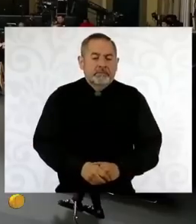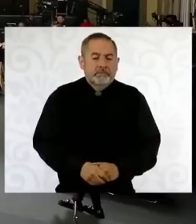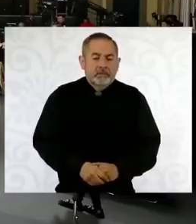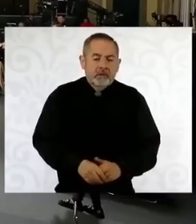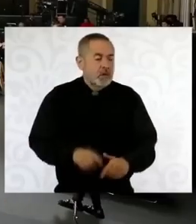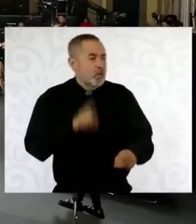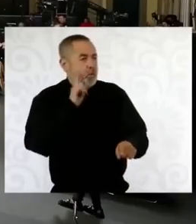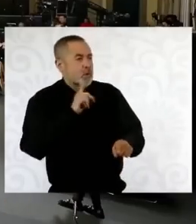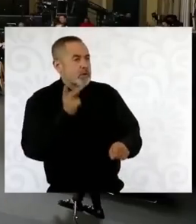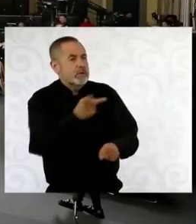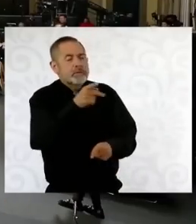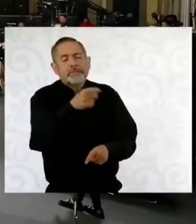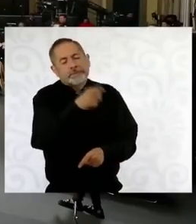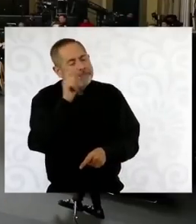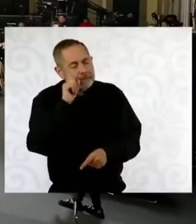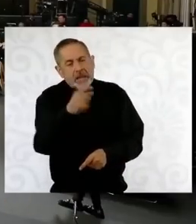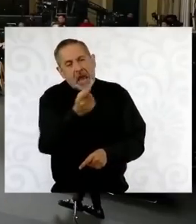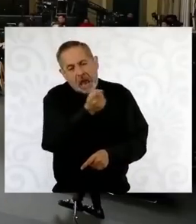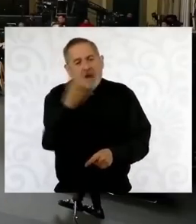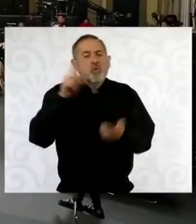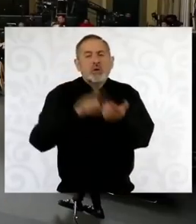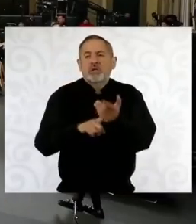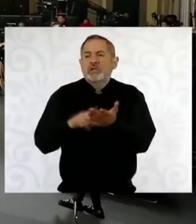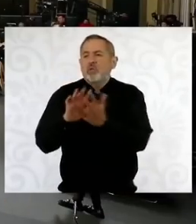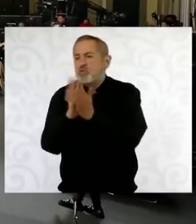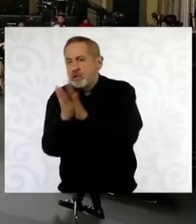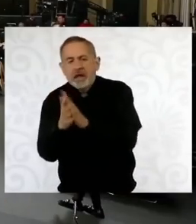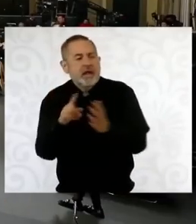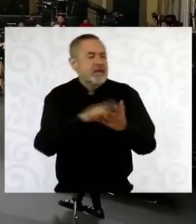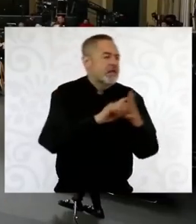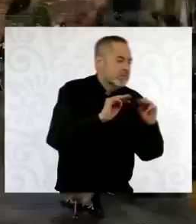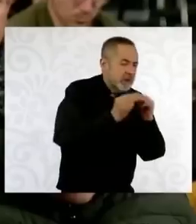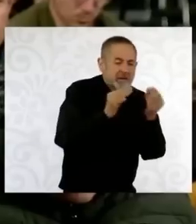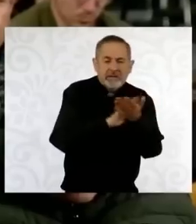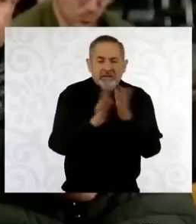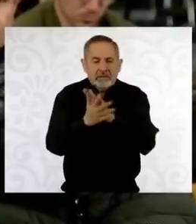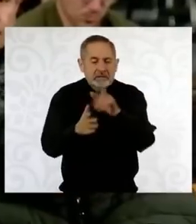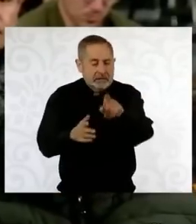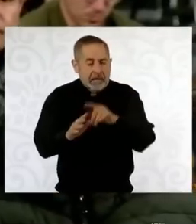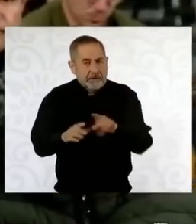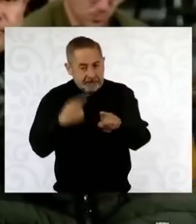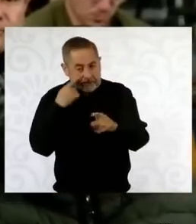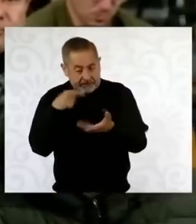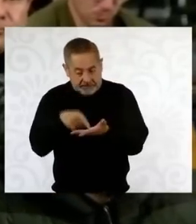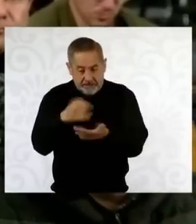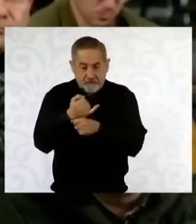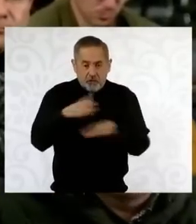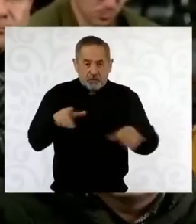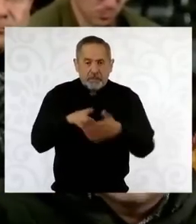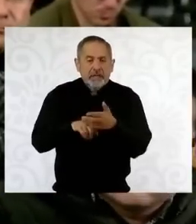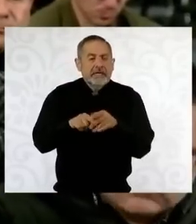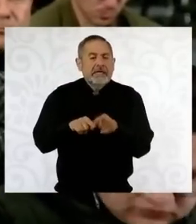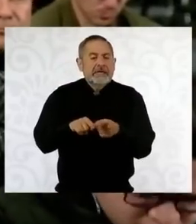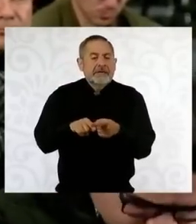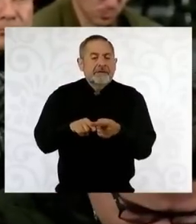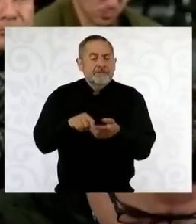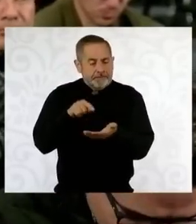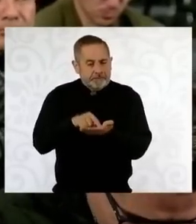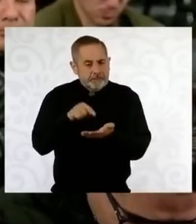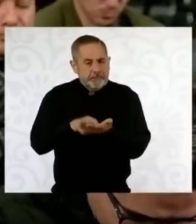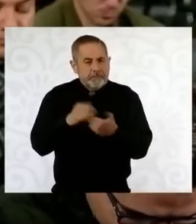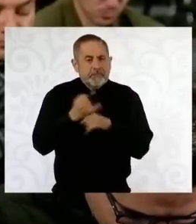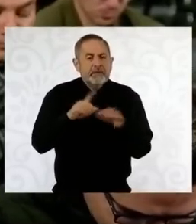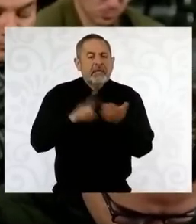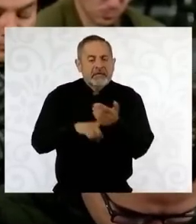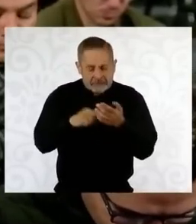entre autoridades y entre algunas autoridades y grupos criminales. Hay un informe sobre la democracia, en este